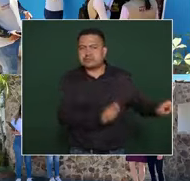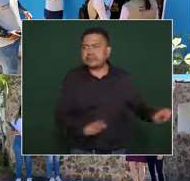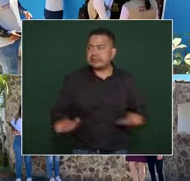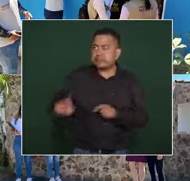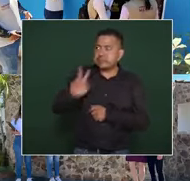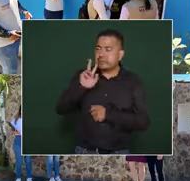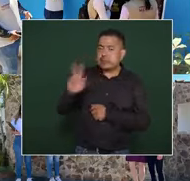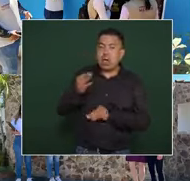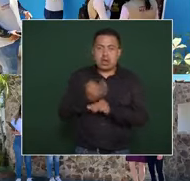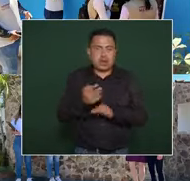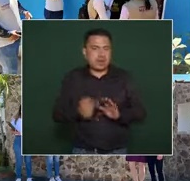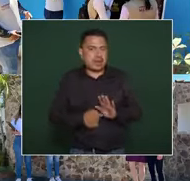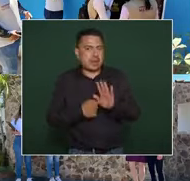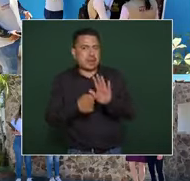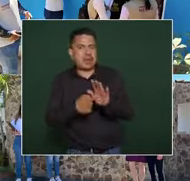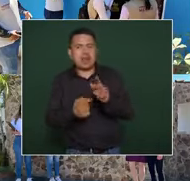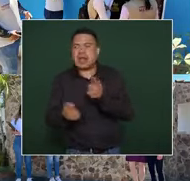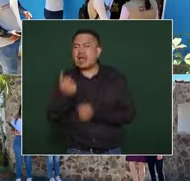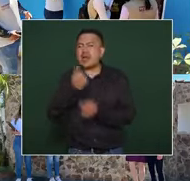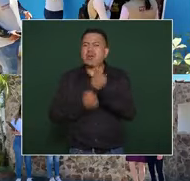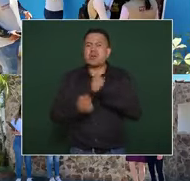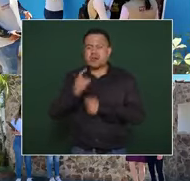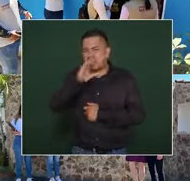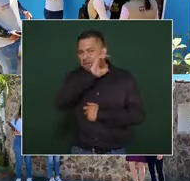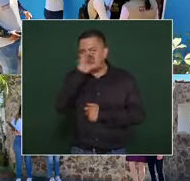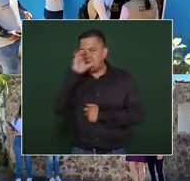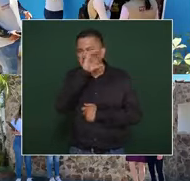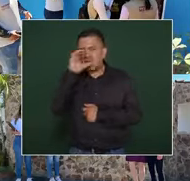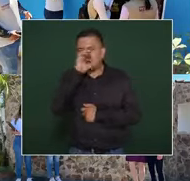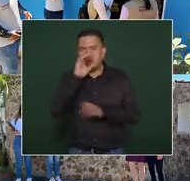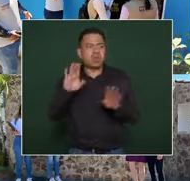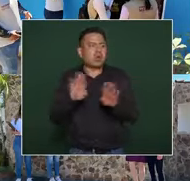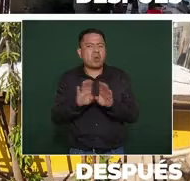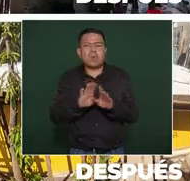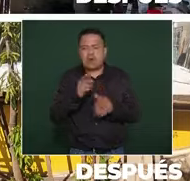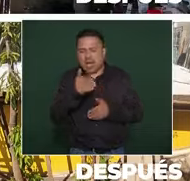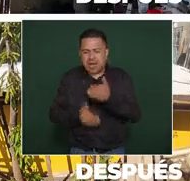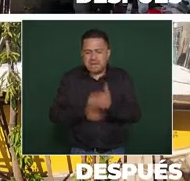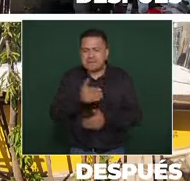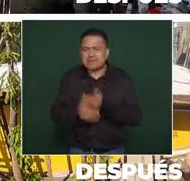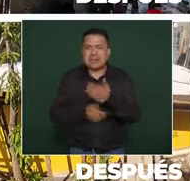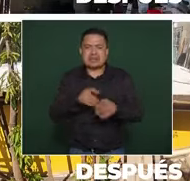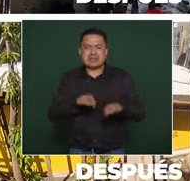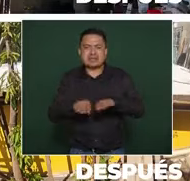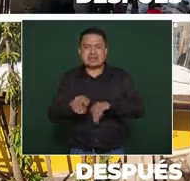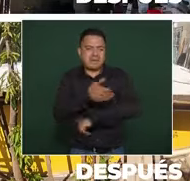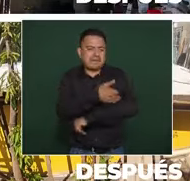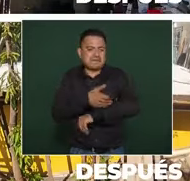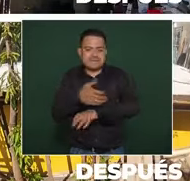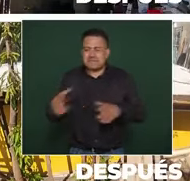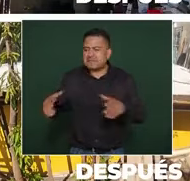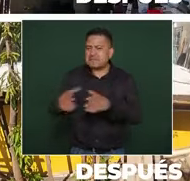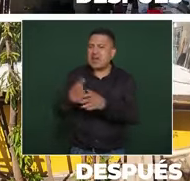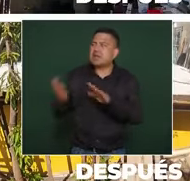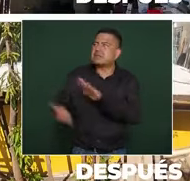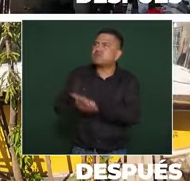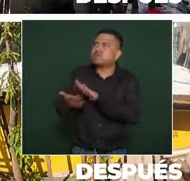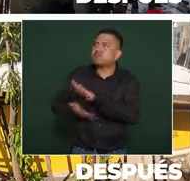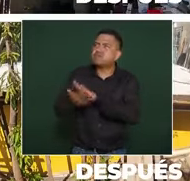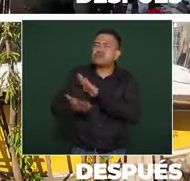Y aquí les presentamos algunas fotografías del avance del trabajo de las familias en la reconstrucción de sus